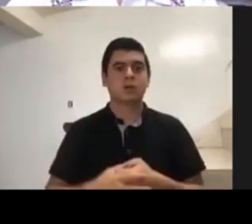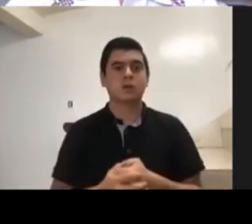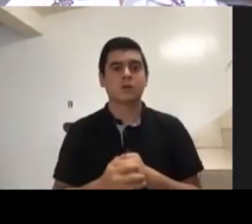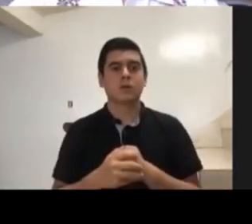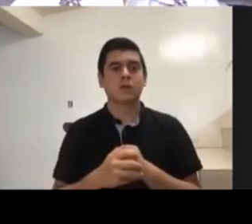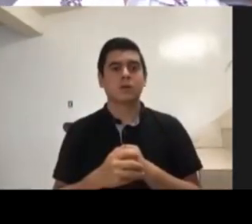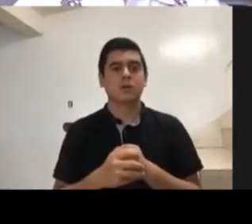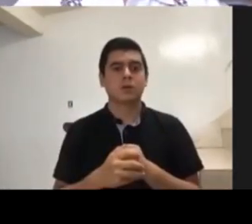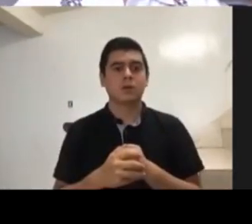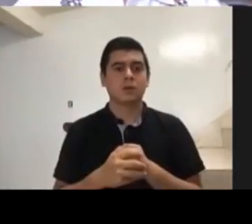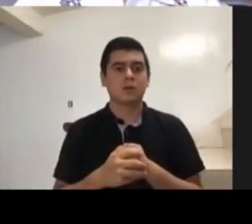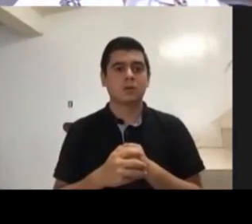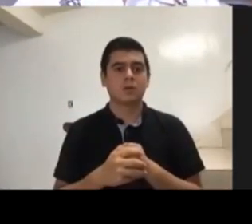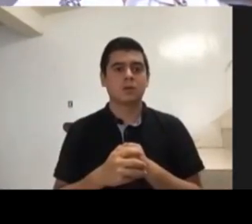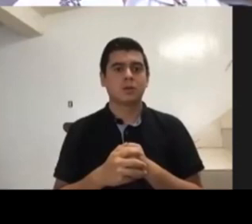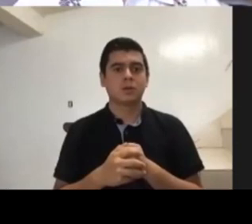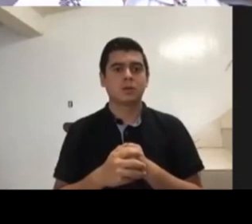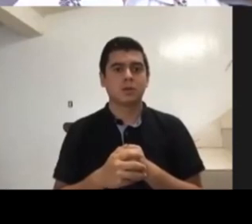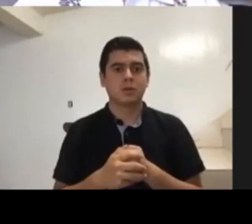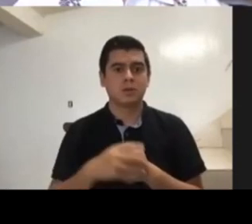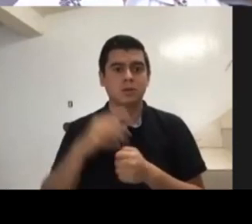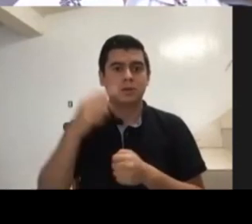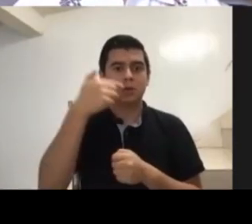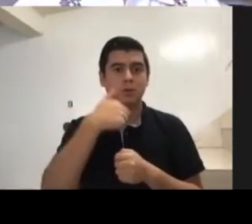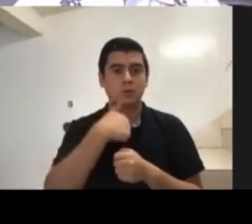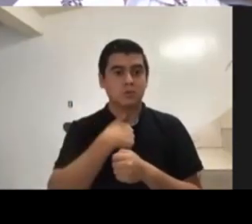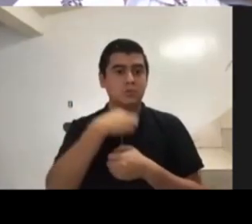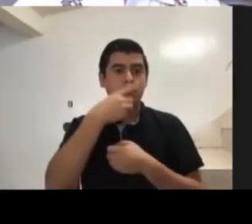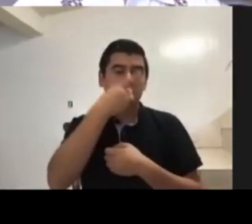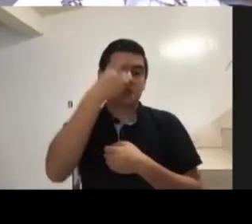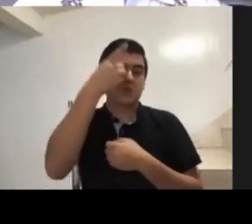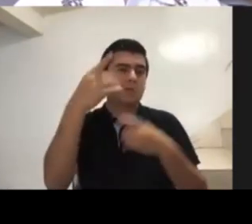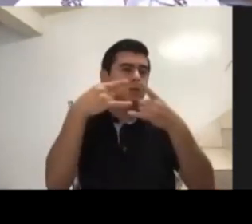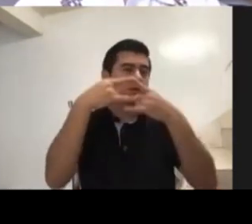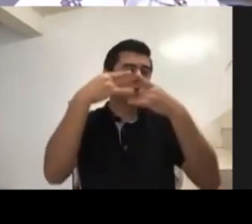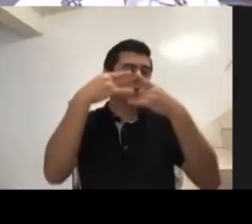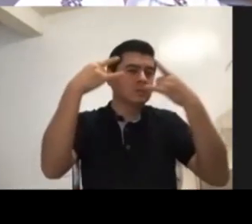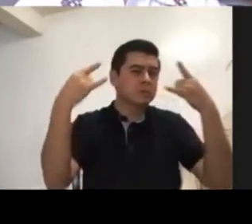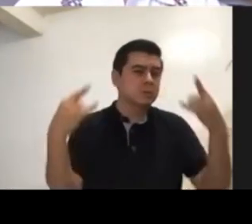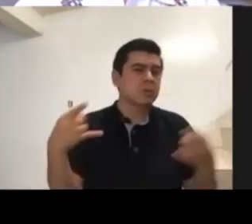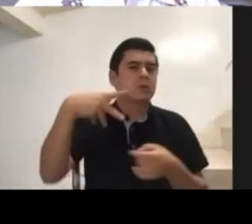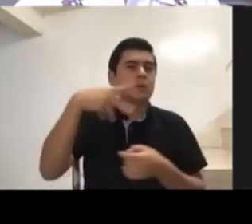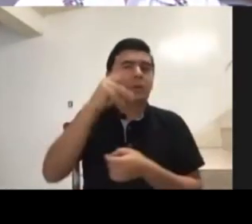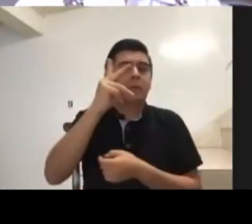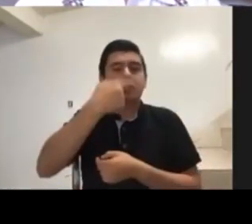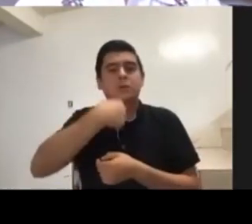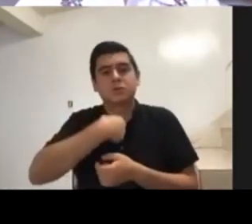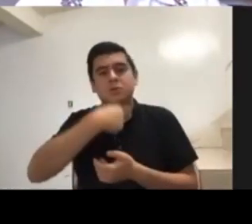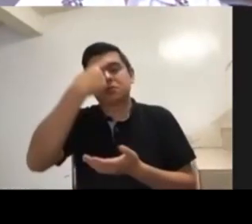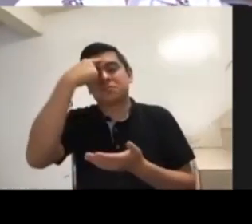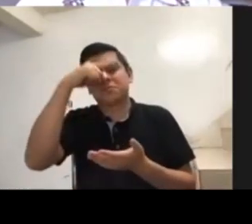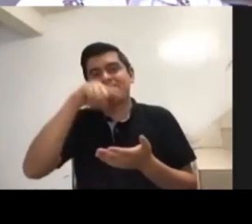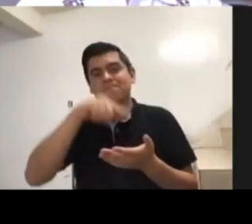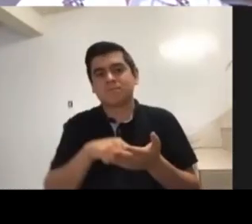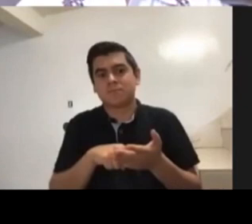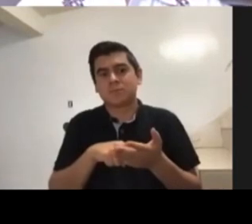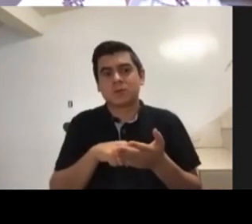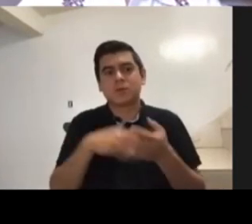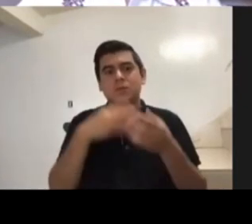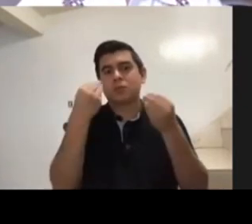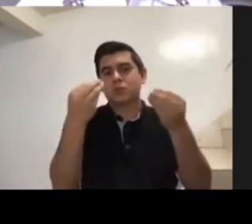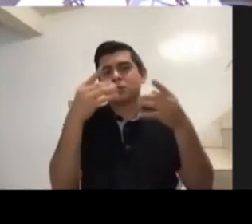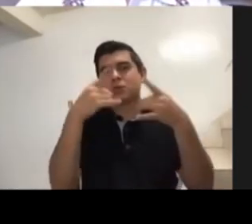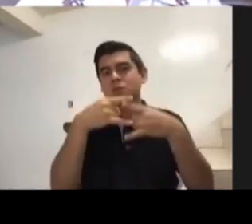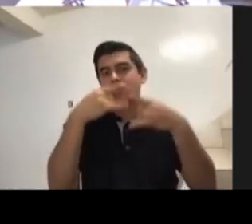de, iba yo a contar algunas historias, pero creo que son historias de gran tristeza porque